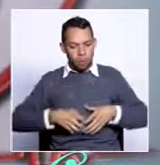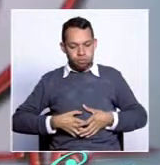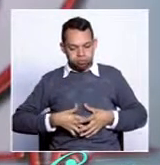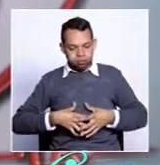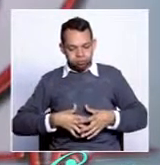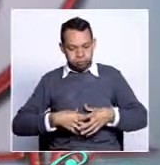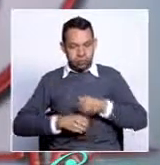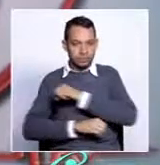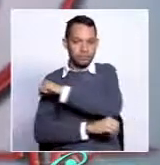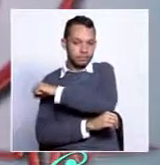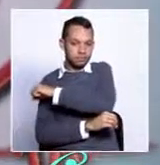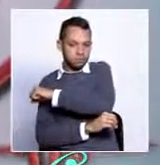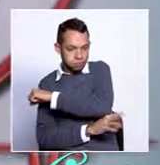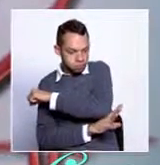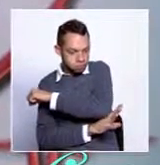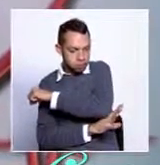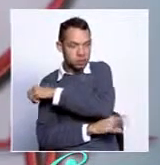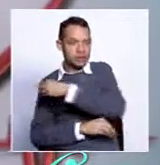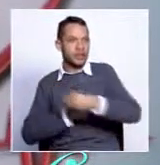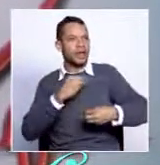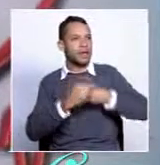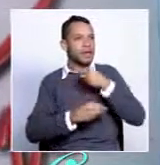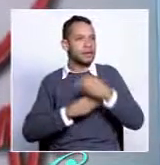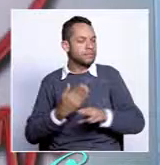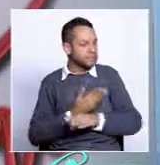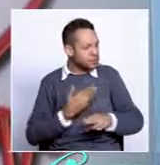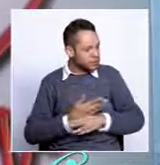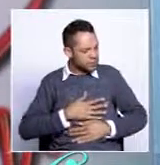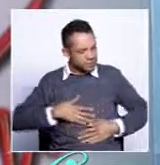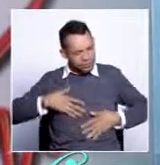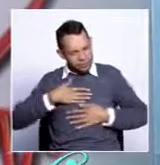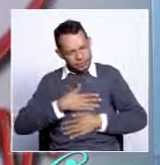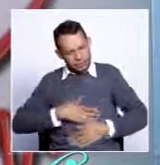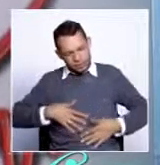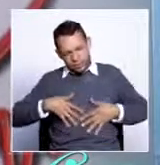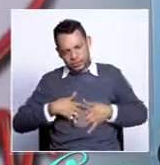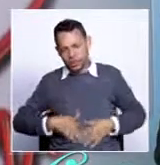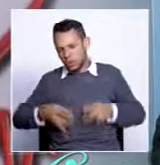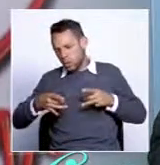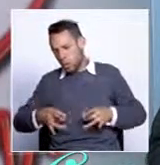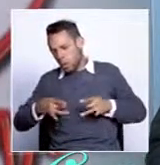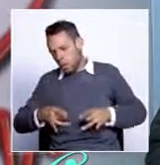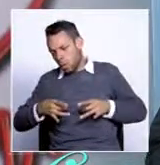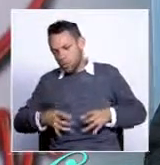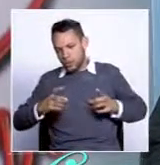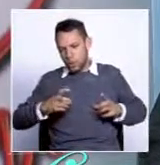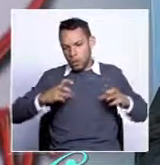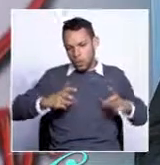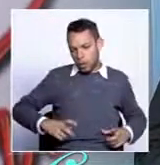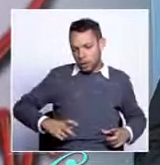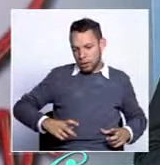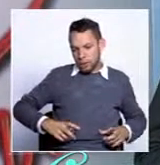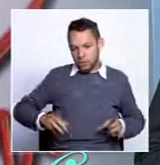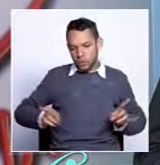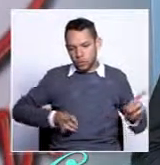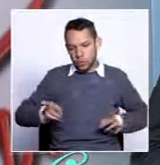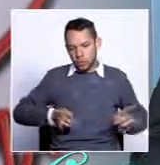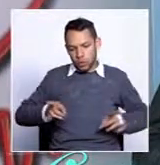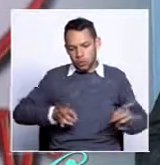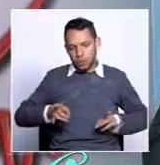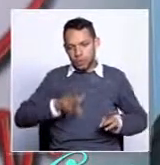lo que hace es impedir esa parte importante de nuestro cuerpo absorba